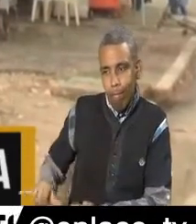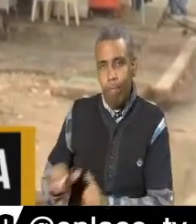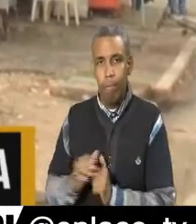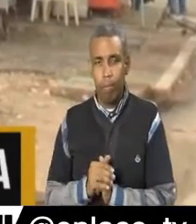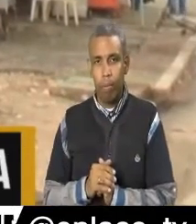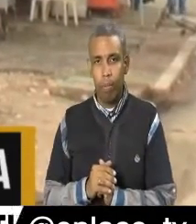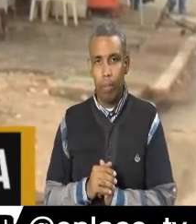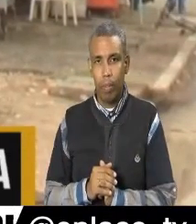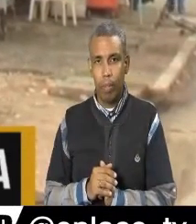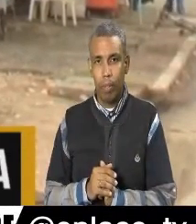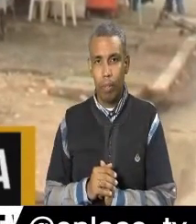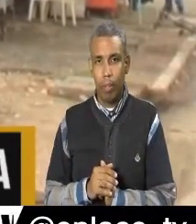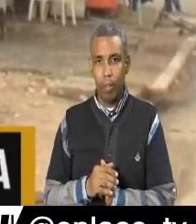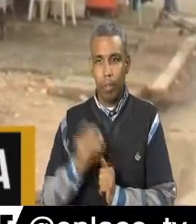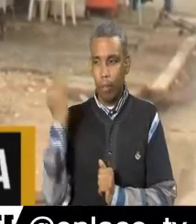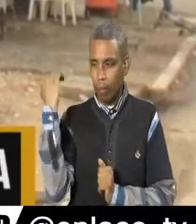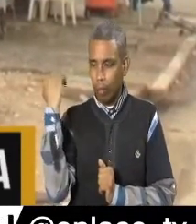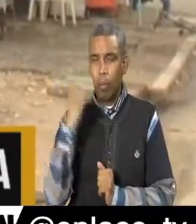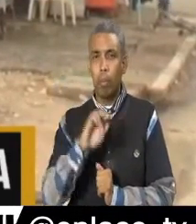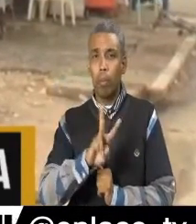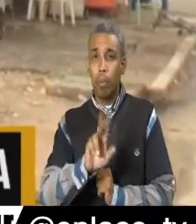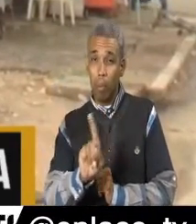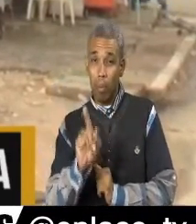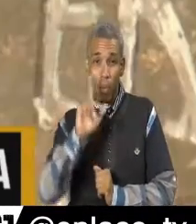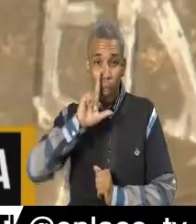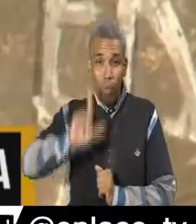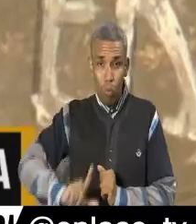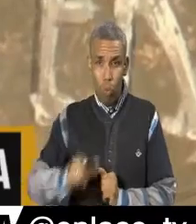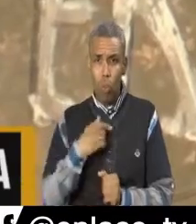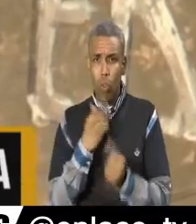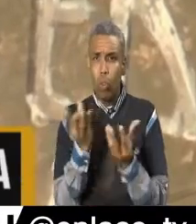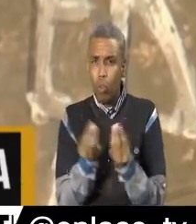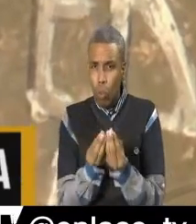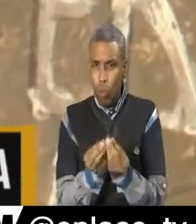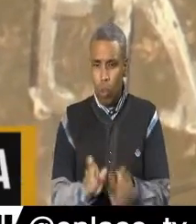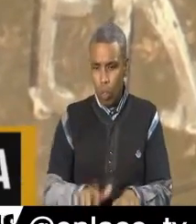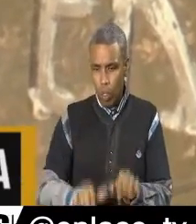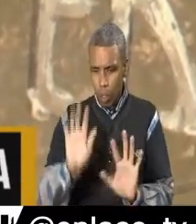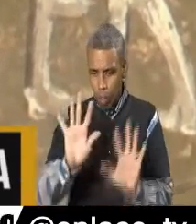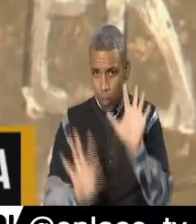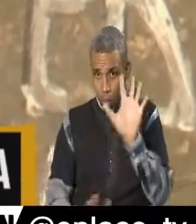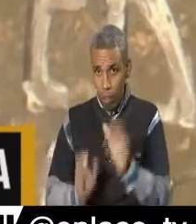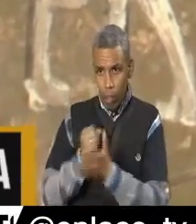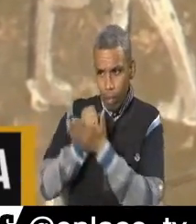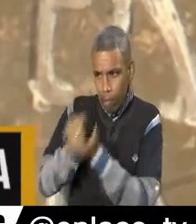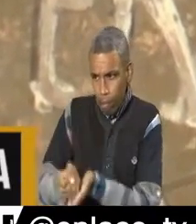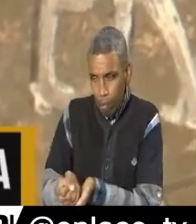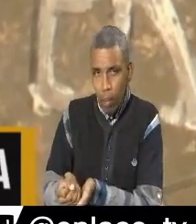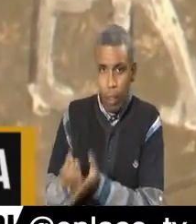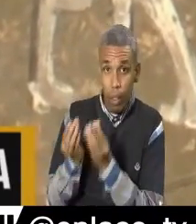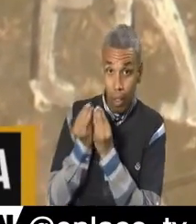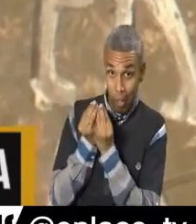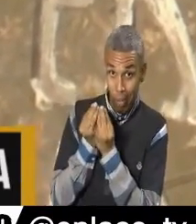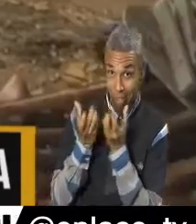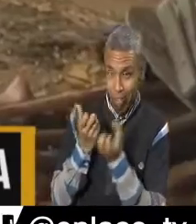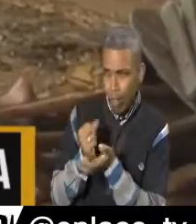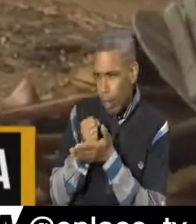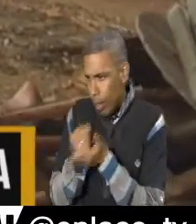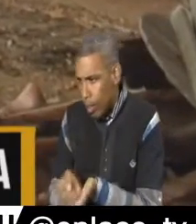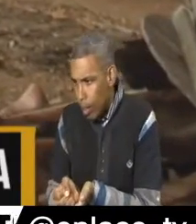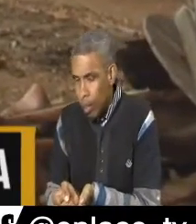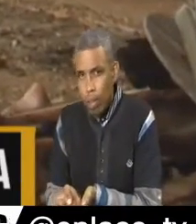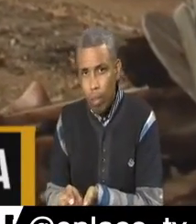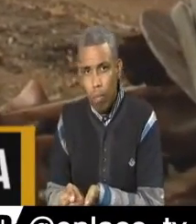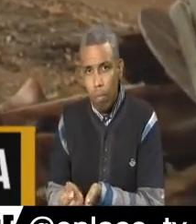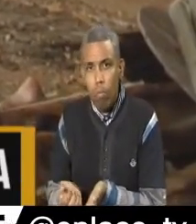lugar llegaron el pasado 21 de julio funcionarios de la Secretaría de Desarrollo Económico y Social para brindar ayuda al hombre. La